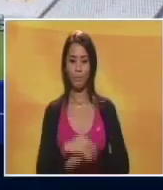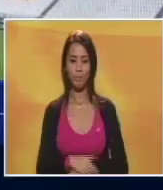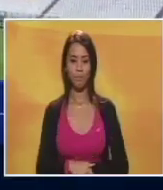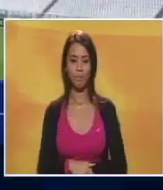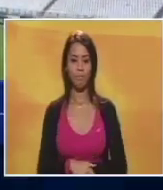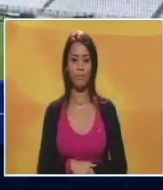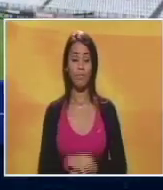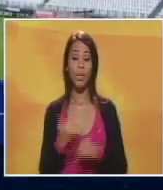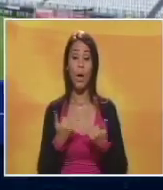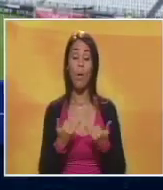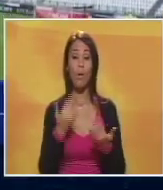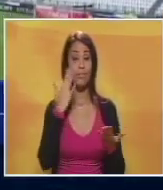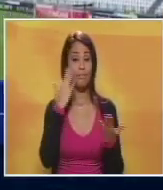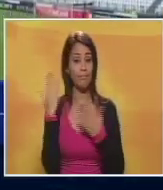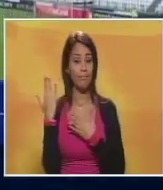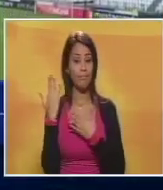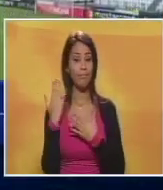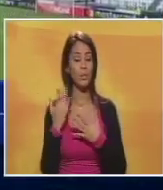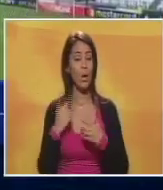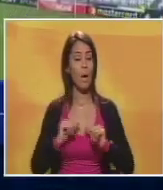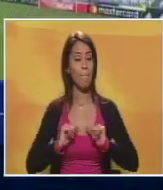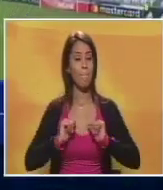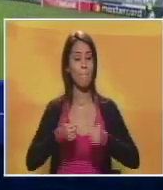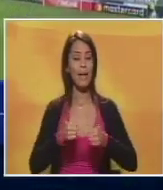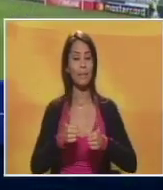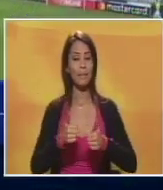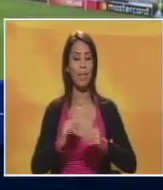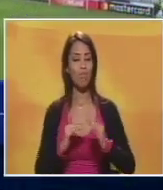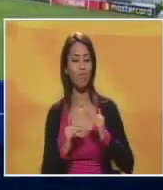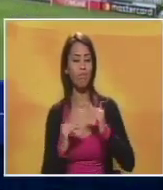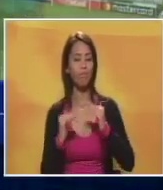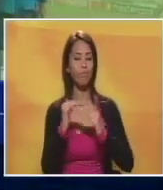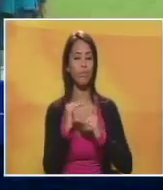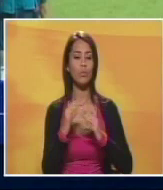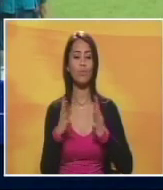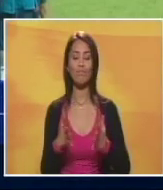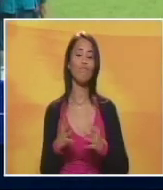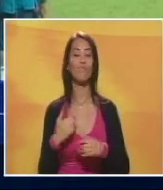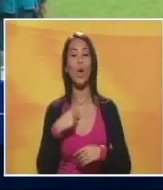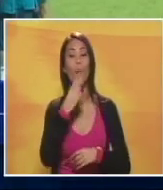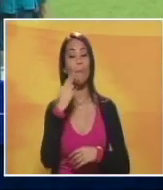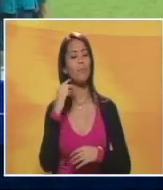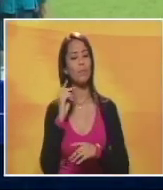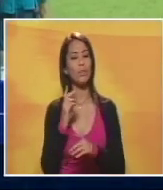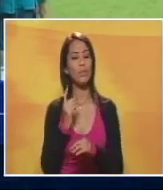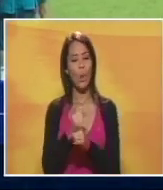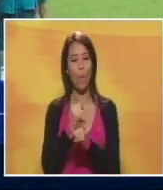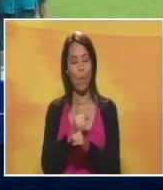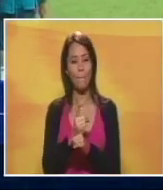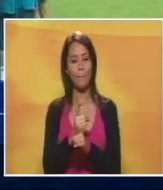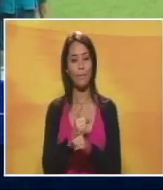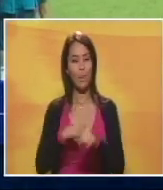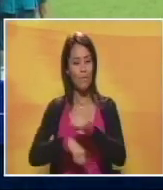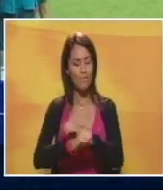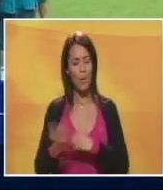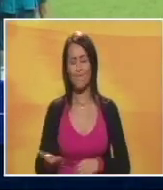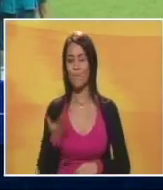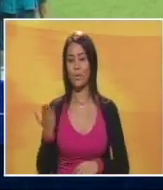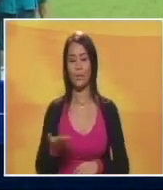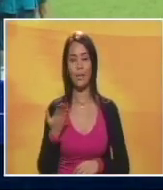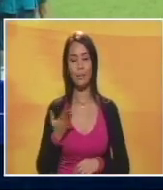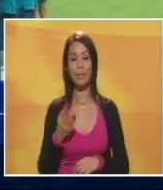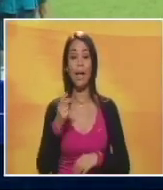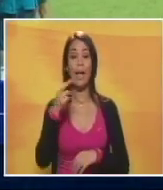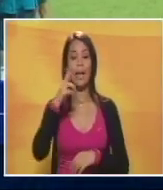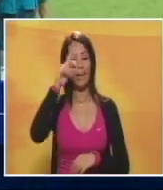Regresa la Champions. Hoy arrancan los cuartos de final de la competición con par de compromisos de alto calibre. En Turín, Juventus y Real